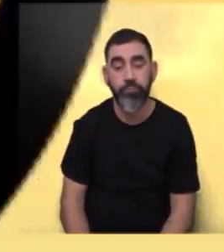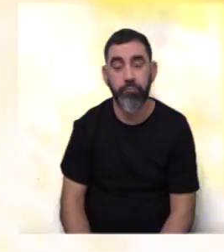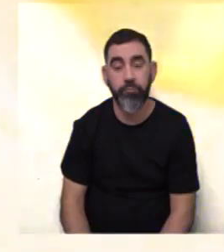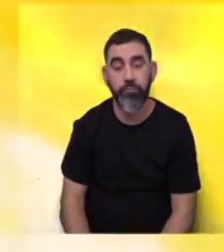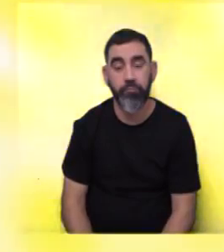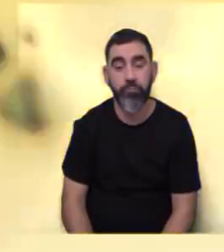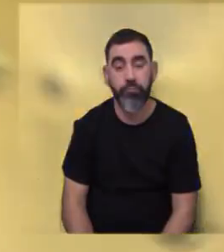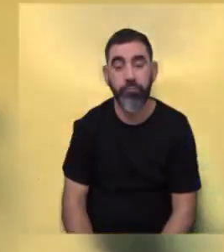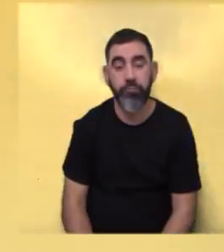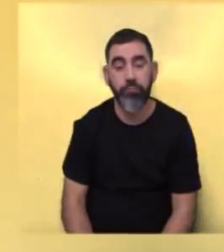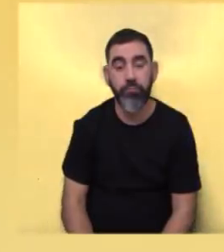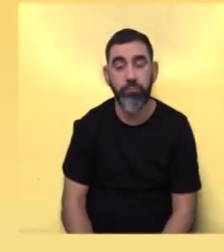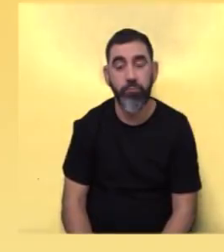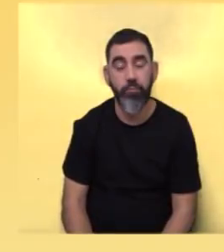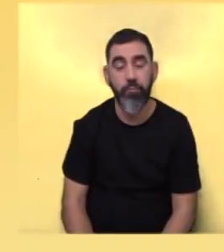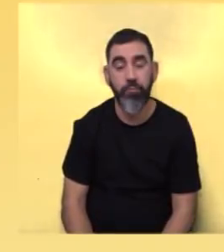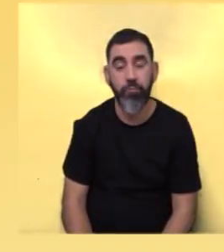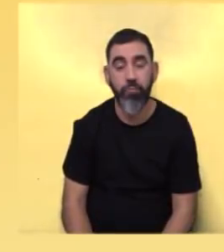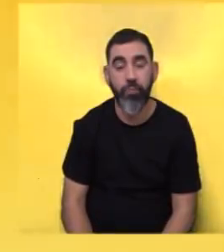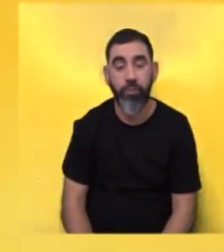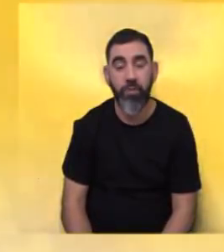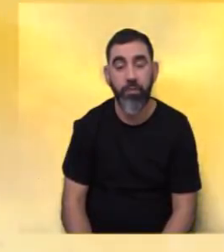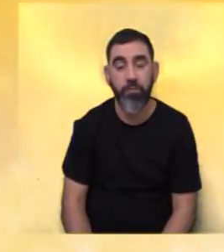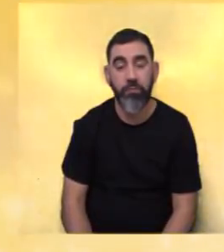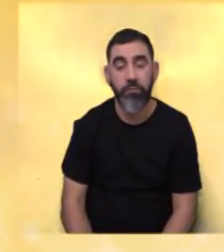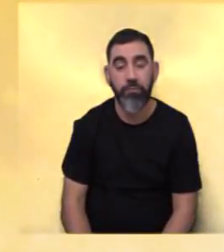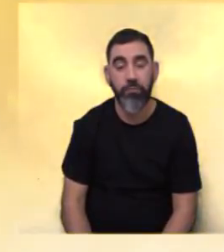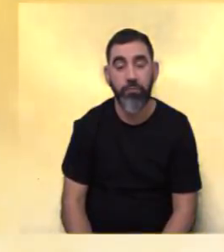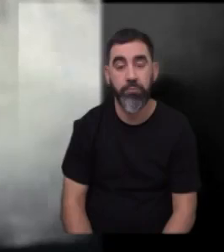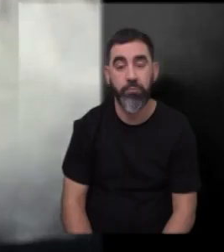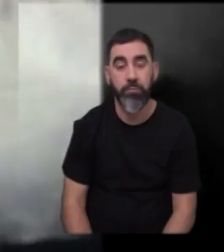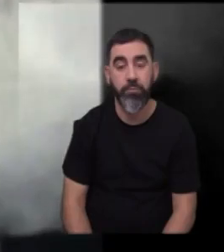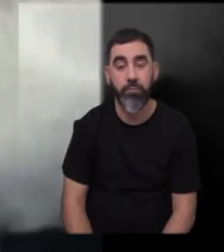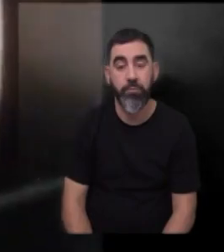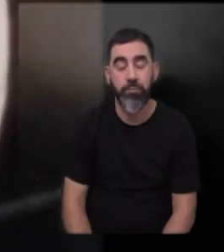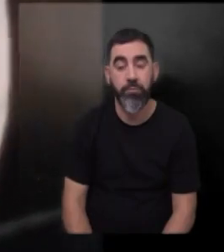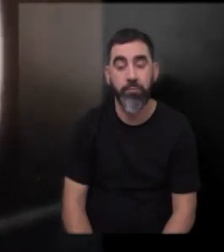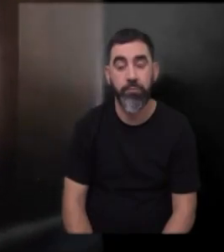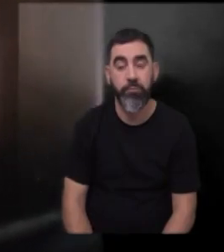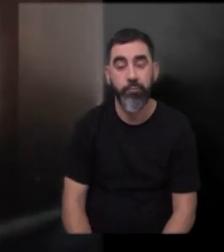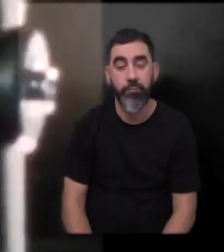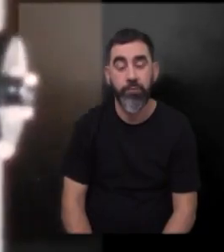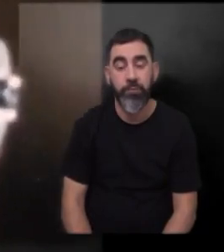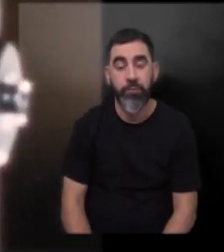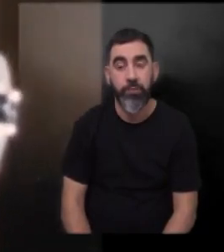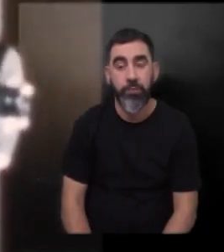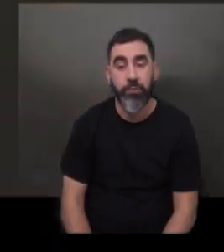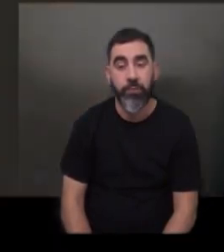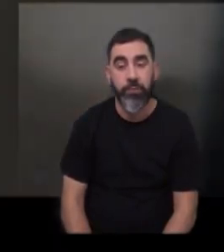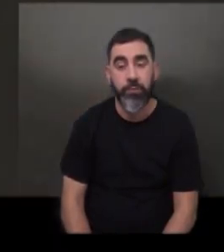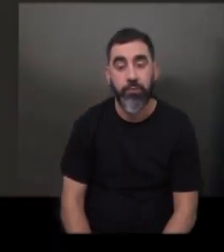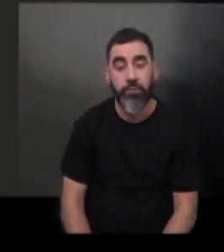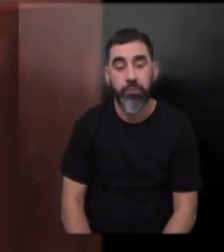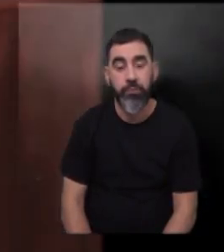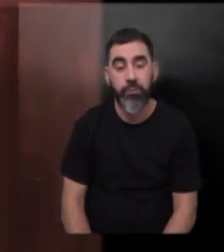and Apollo 13 continues to go. Are the astronauts safe? Y